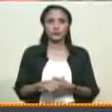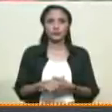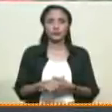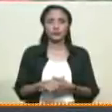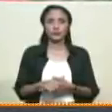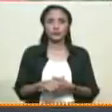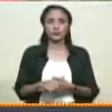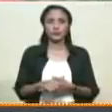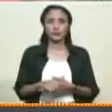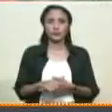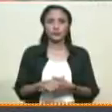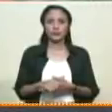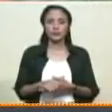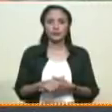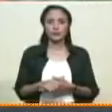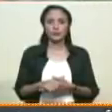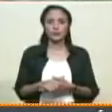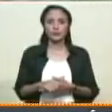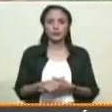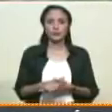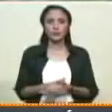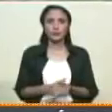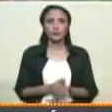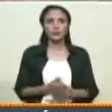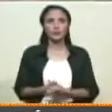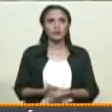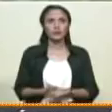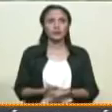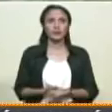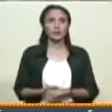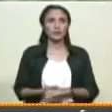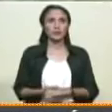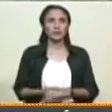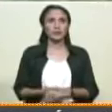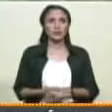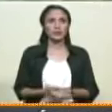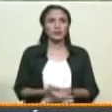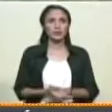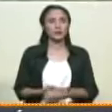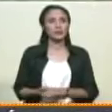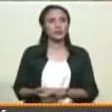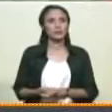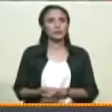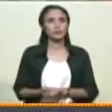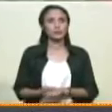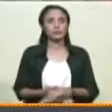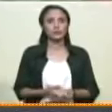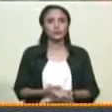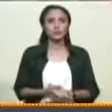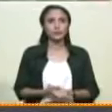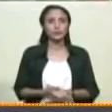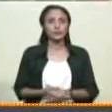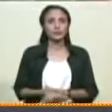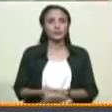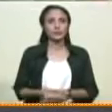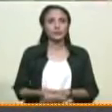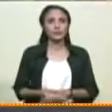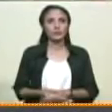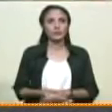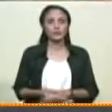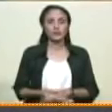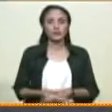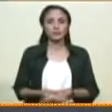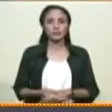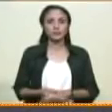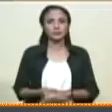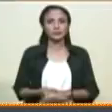gente. Y se ganó las elecciones en aquel abril. ¿Y ellos